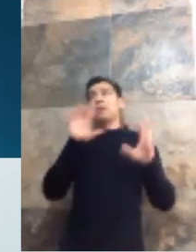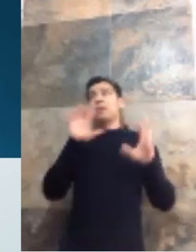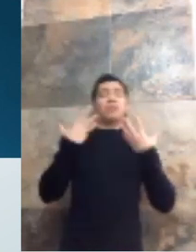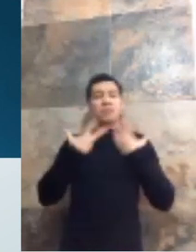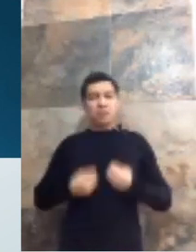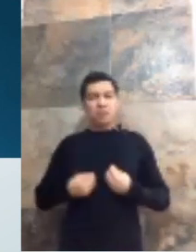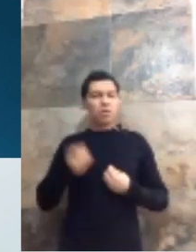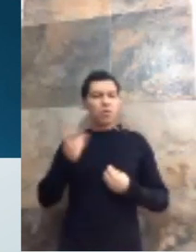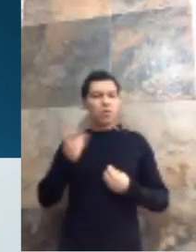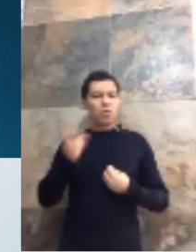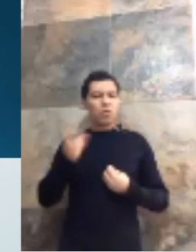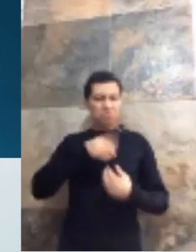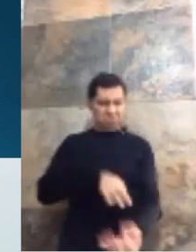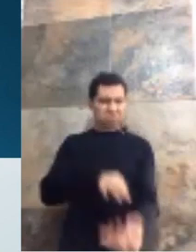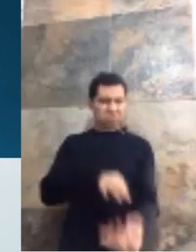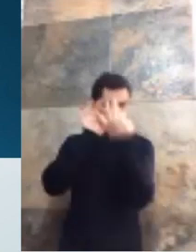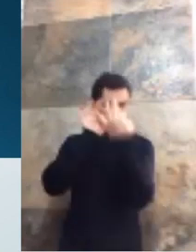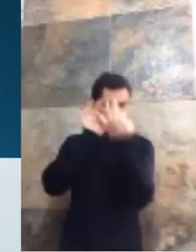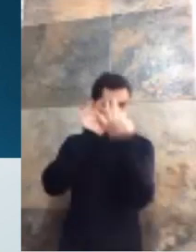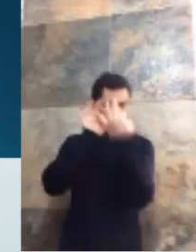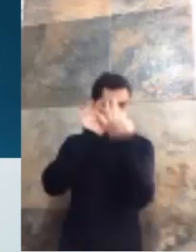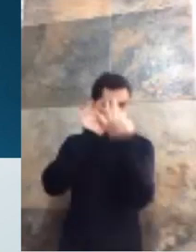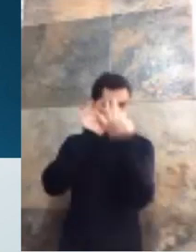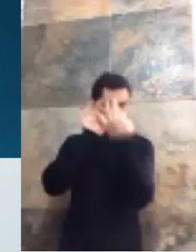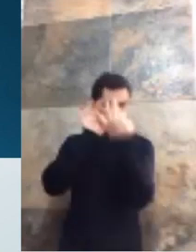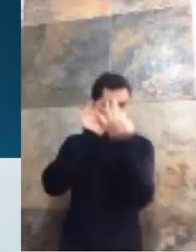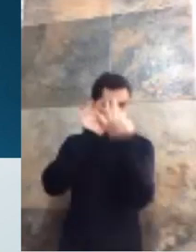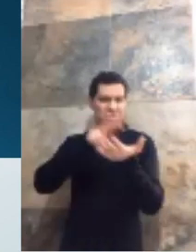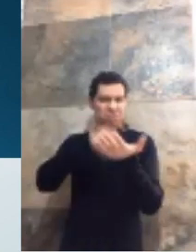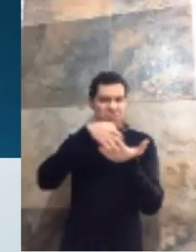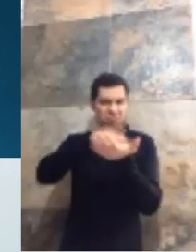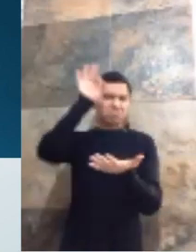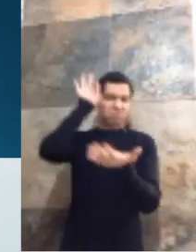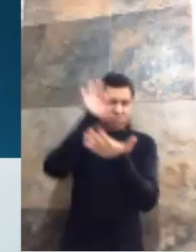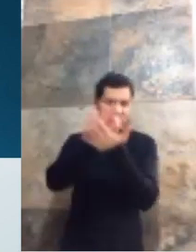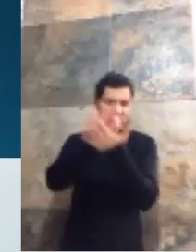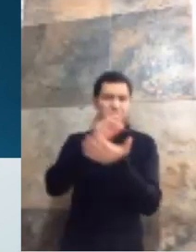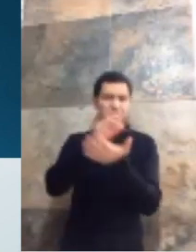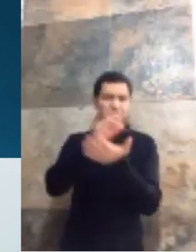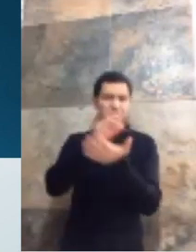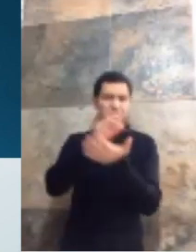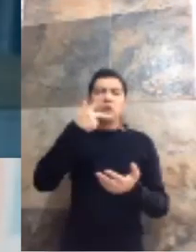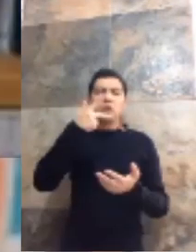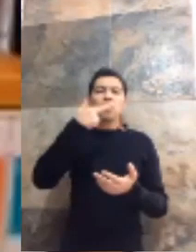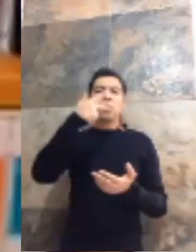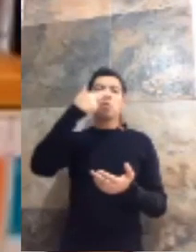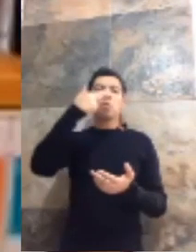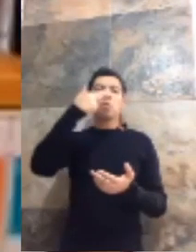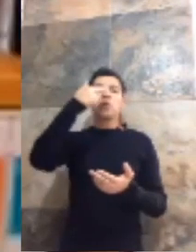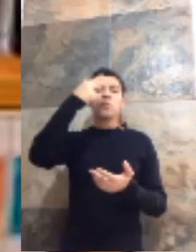lo importante es que cada vez que estas cosas ocurran, estemos mejor preparados. ¿Qué quiere decir